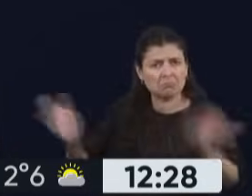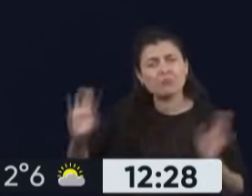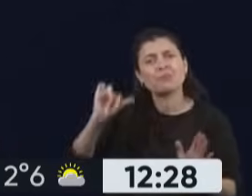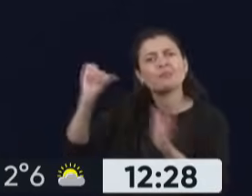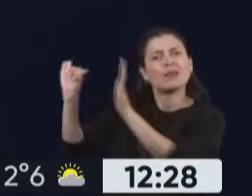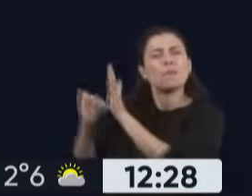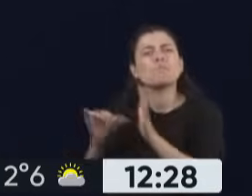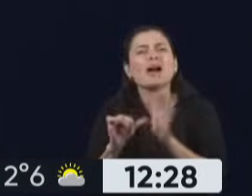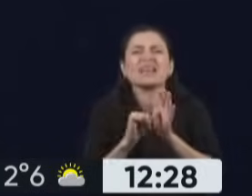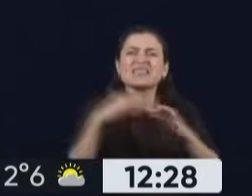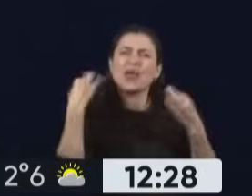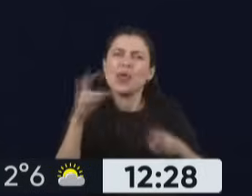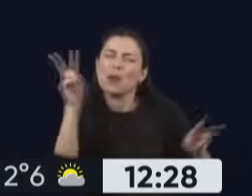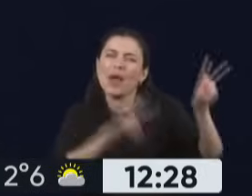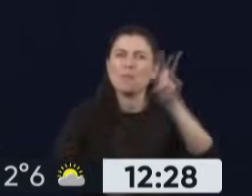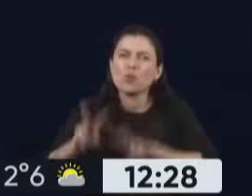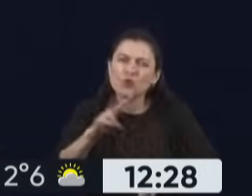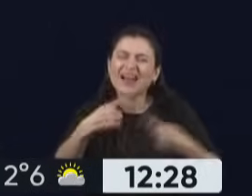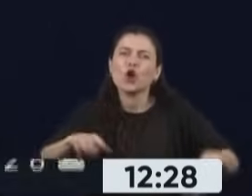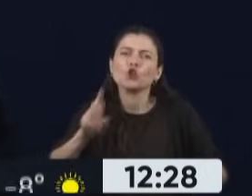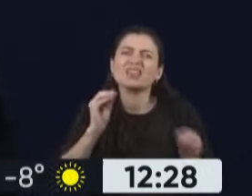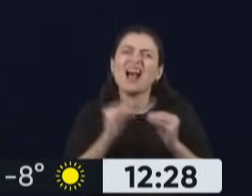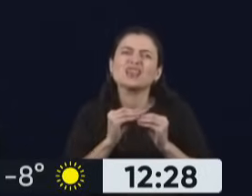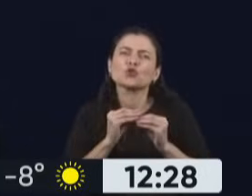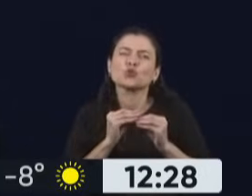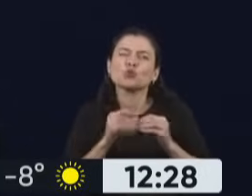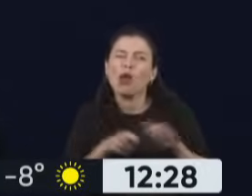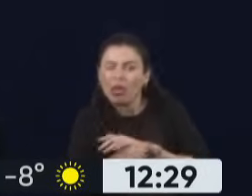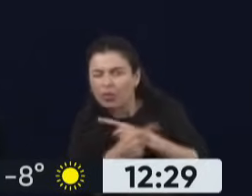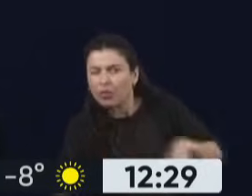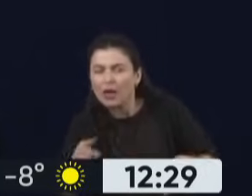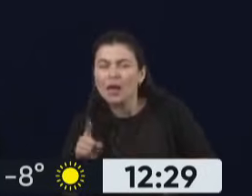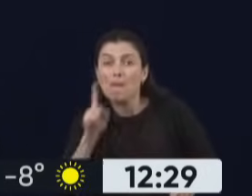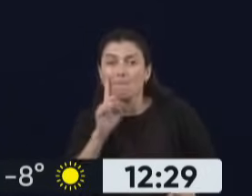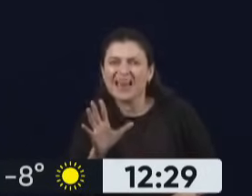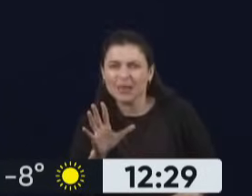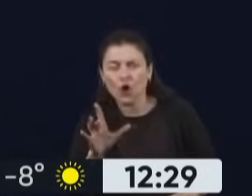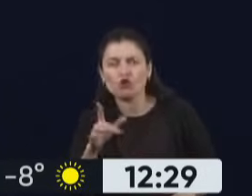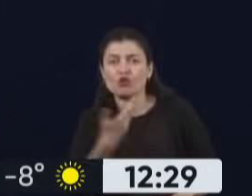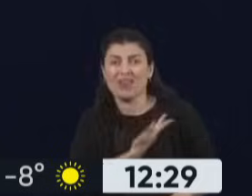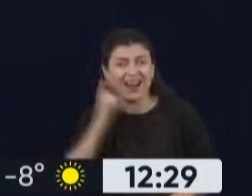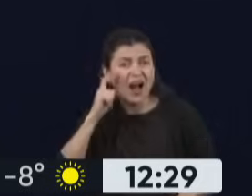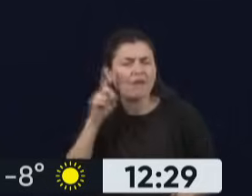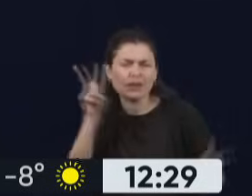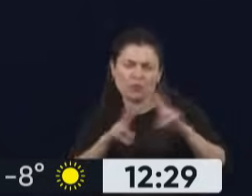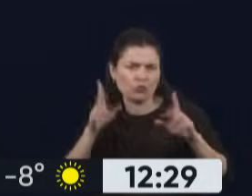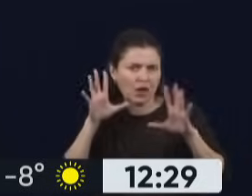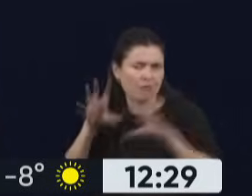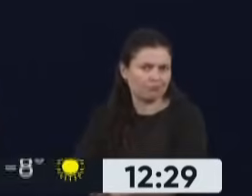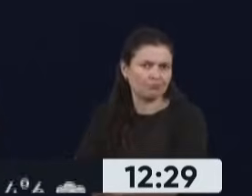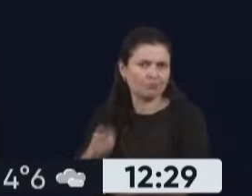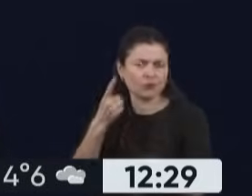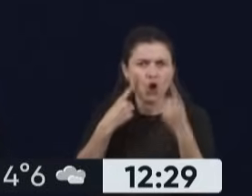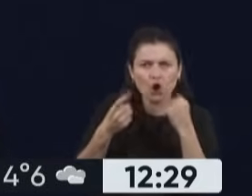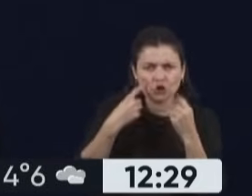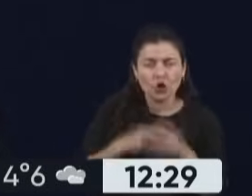tomar medidas para mitigar esos riesgos. Aprovecho también que traes a colación la evaluación del Gafi, porque